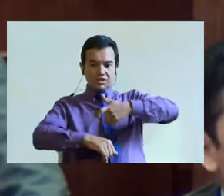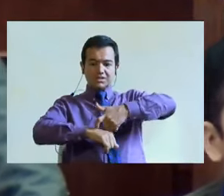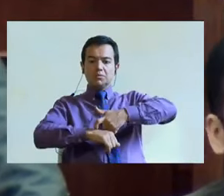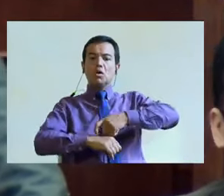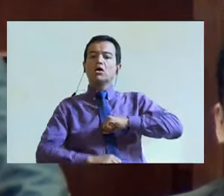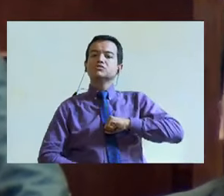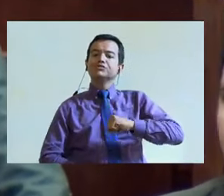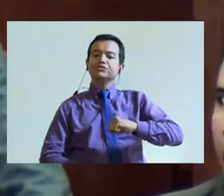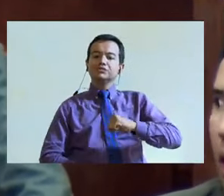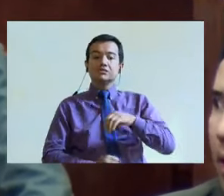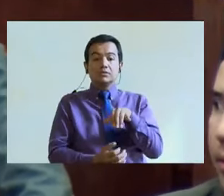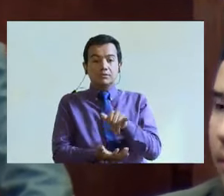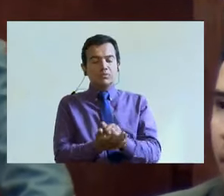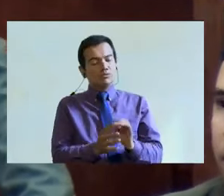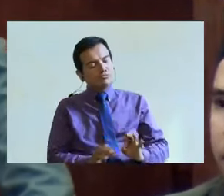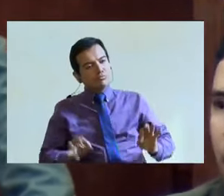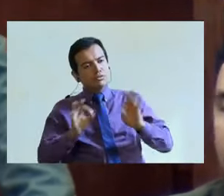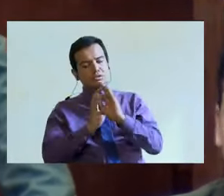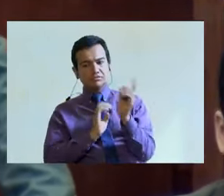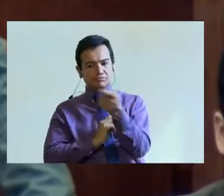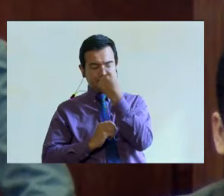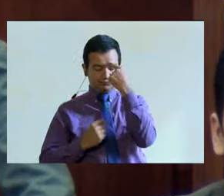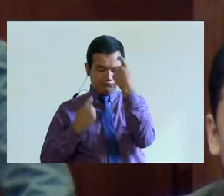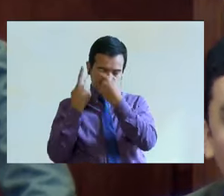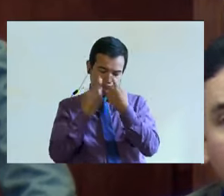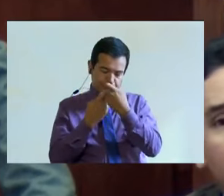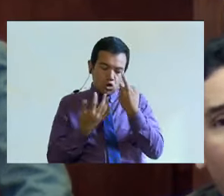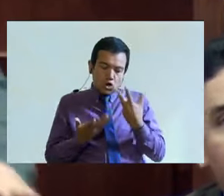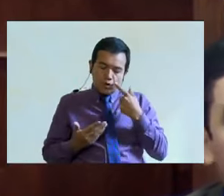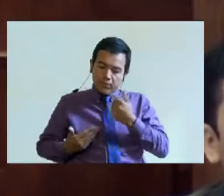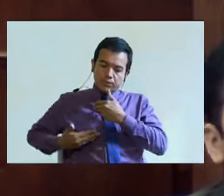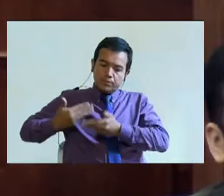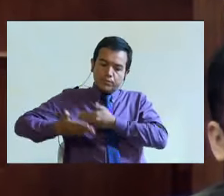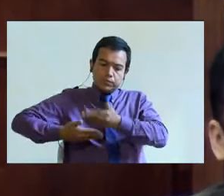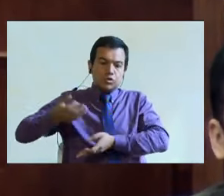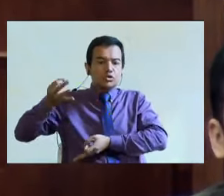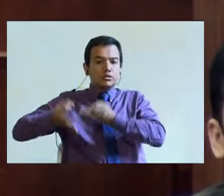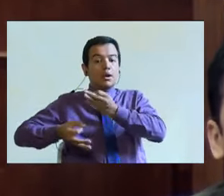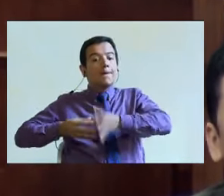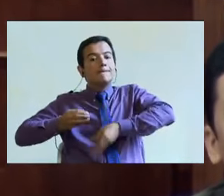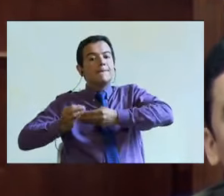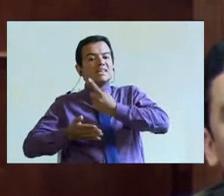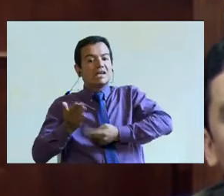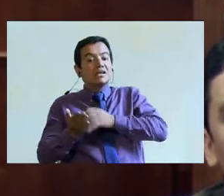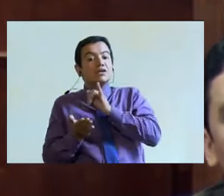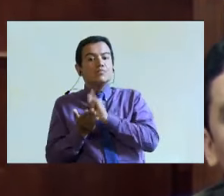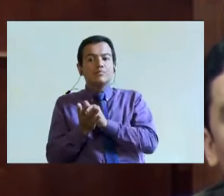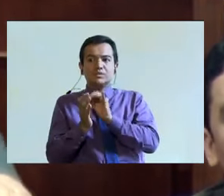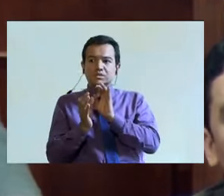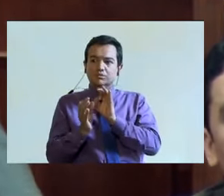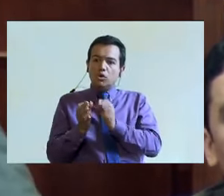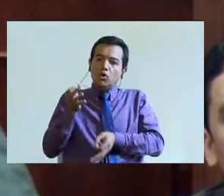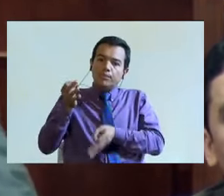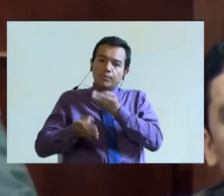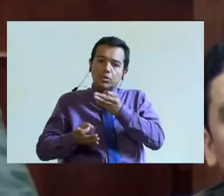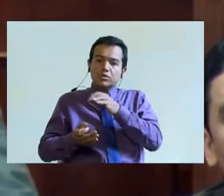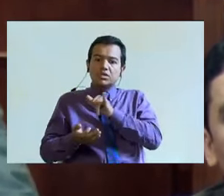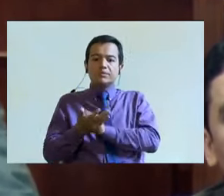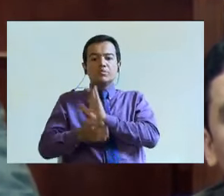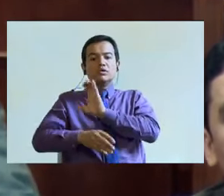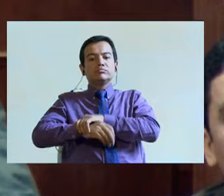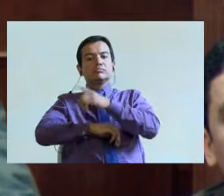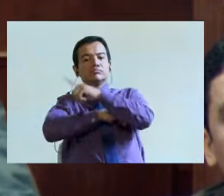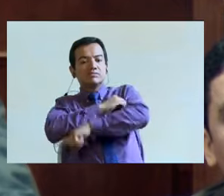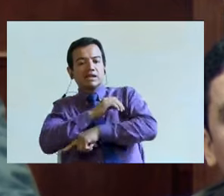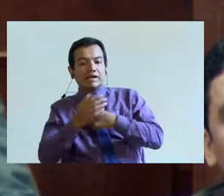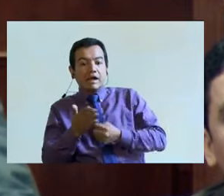es por eso que debemos pensar en el proceso judicial Y en especial en el proceso penal como un